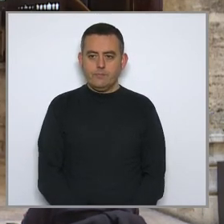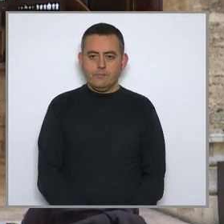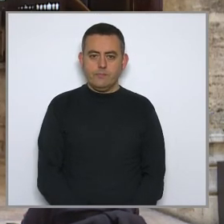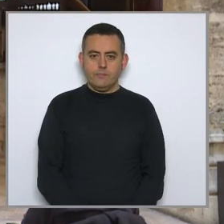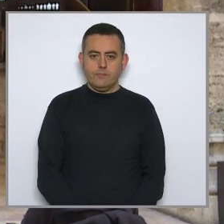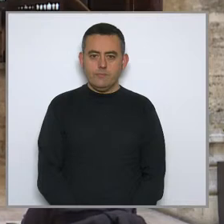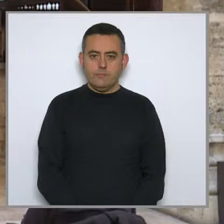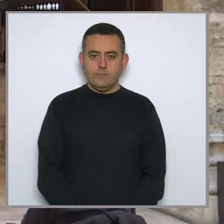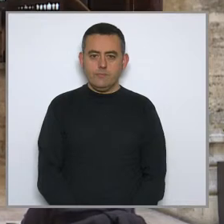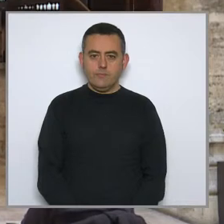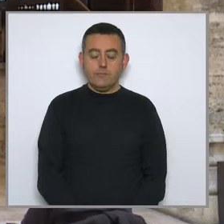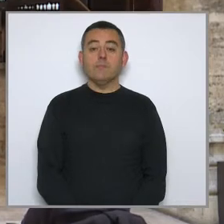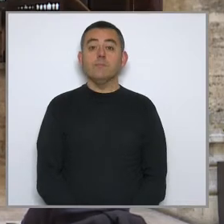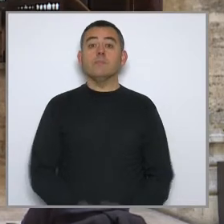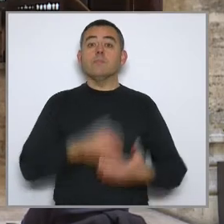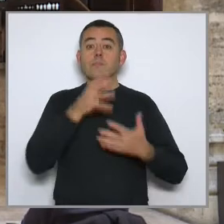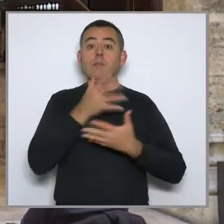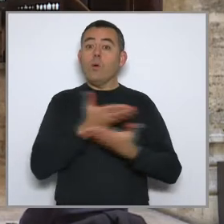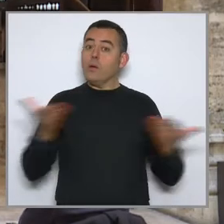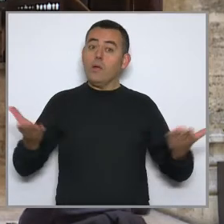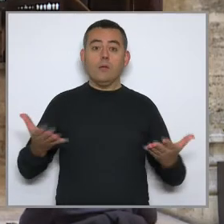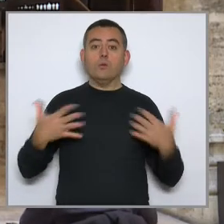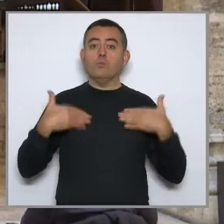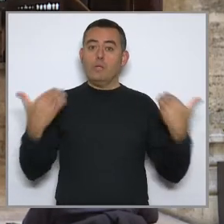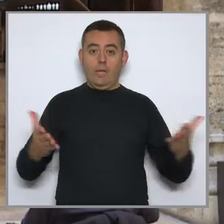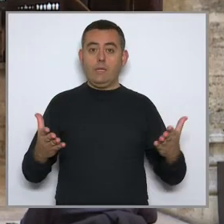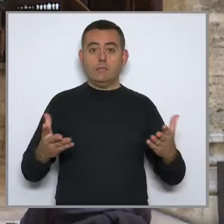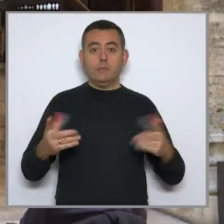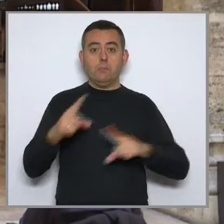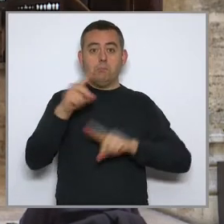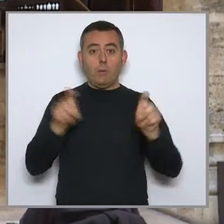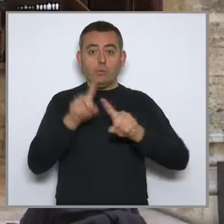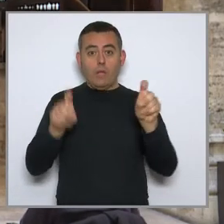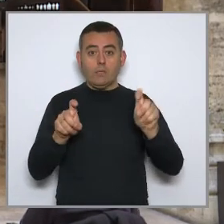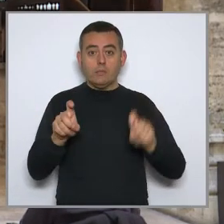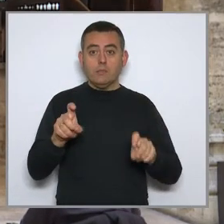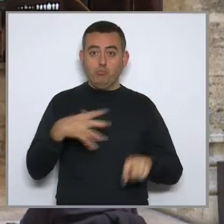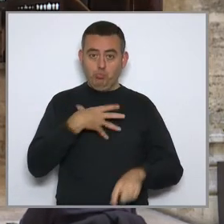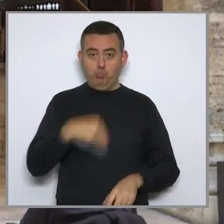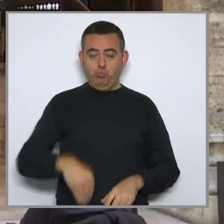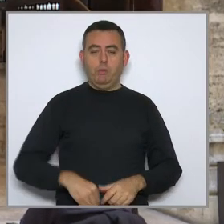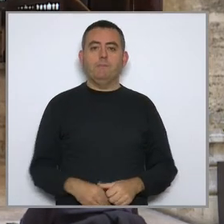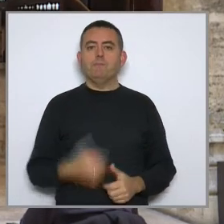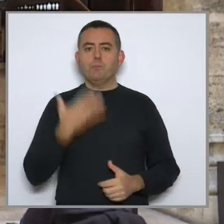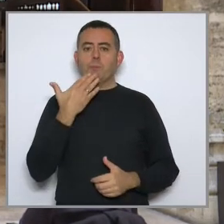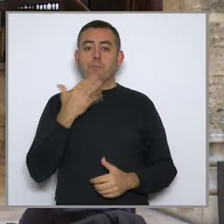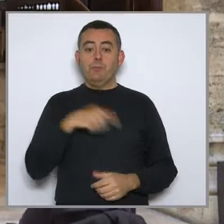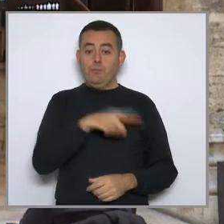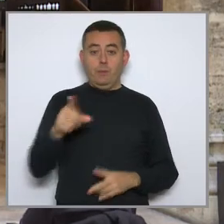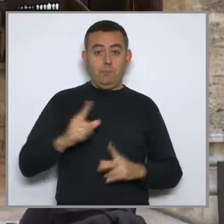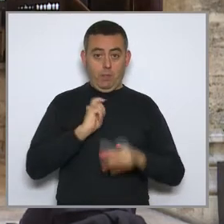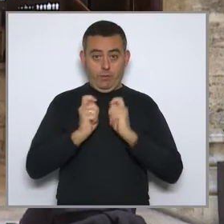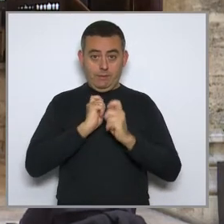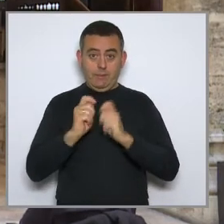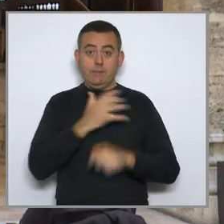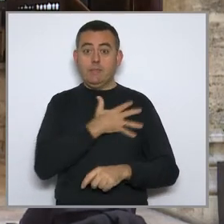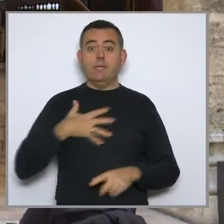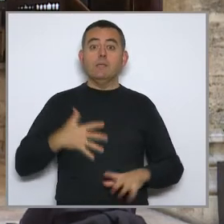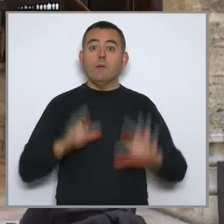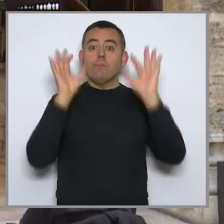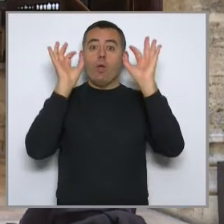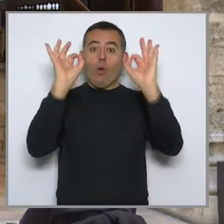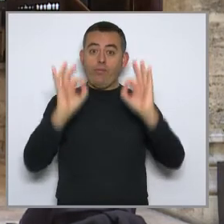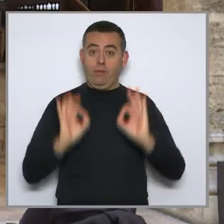Quedem a la seva disposició per a qualsevol qüestió. Si volen, d'una manera per a organitzar-nos, per no